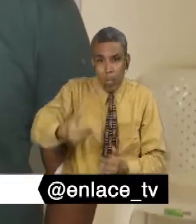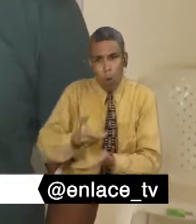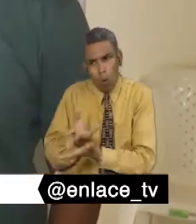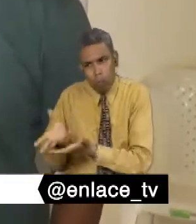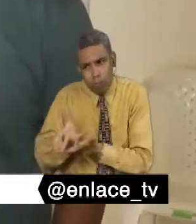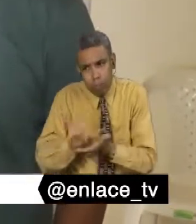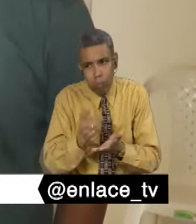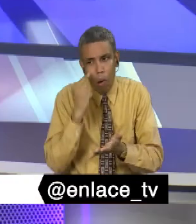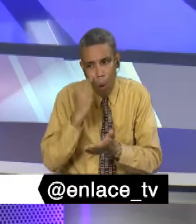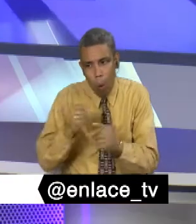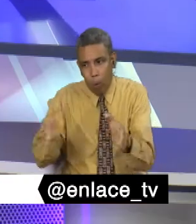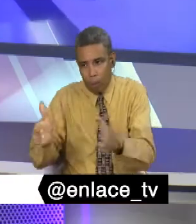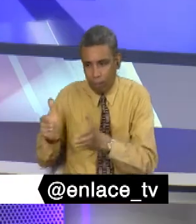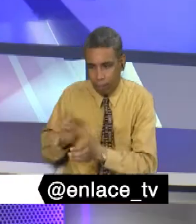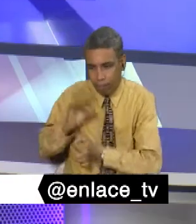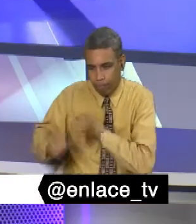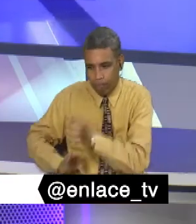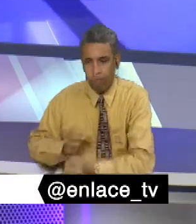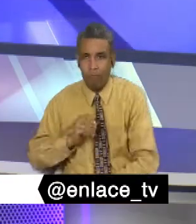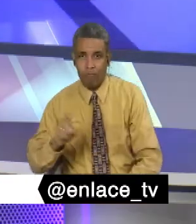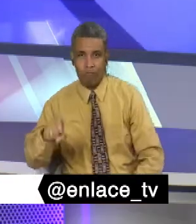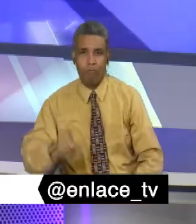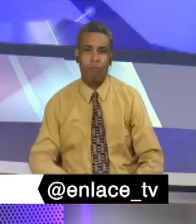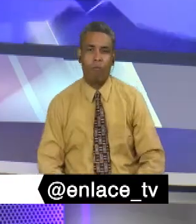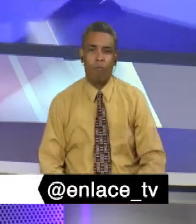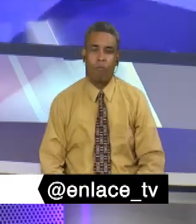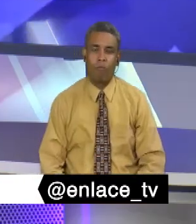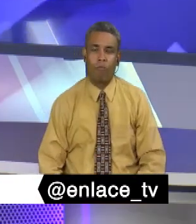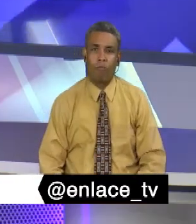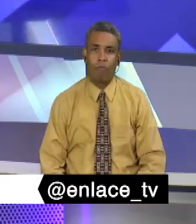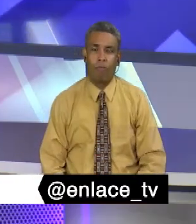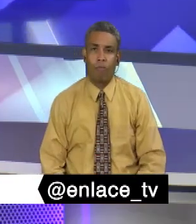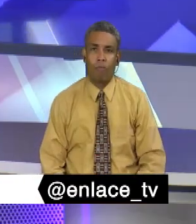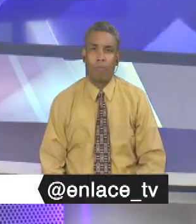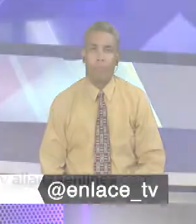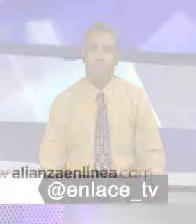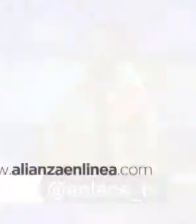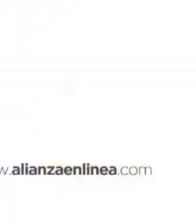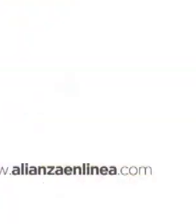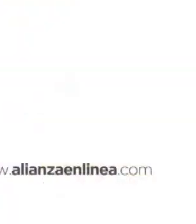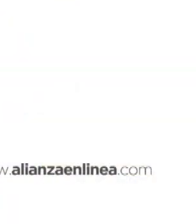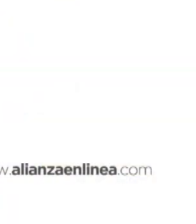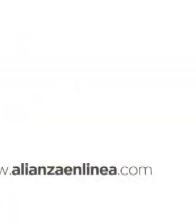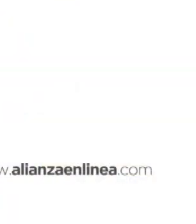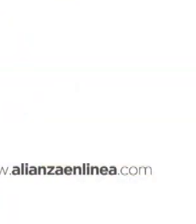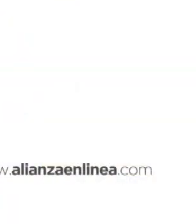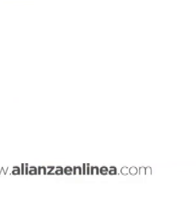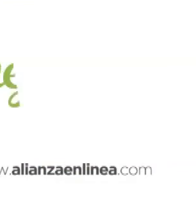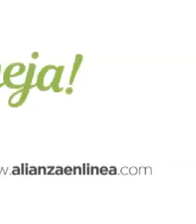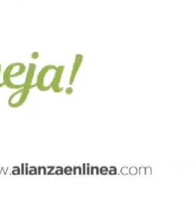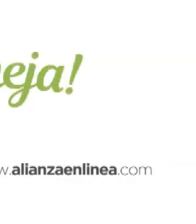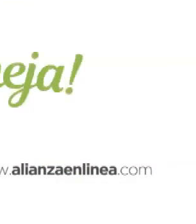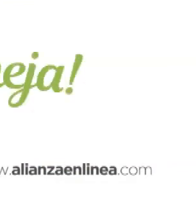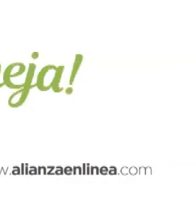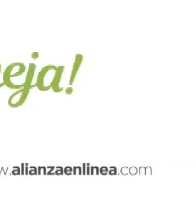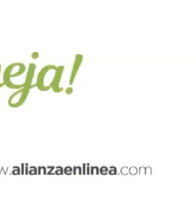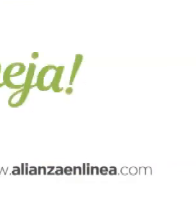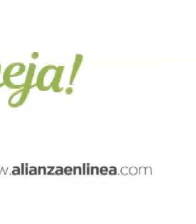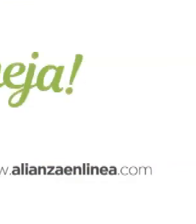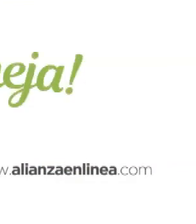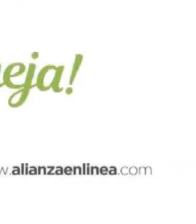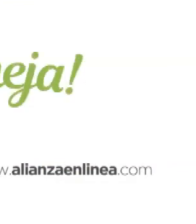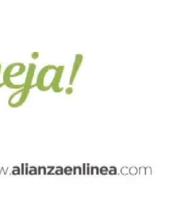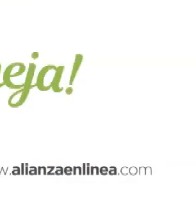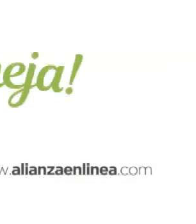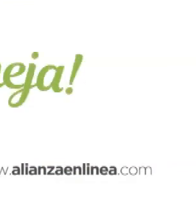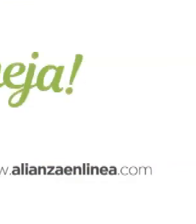petrolero. Porque creen en Barranca Bermeja, Alianza Inmobiliaria líder en la prestación de servicios inmobiliarios abre